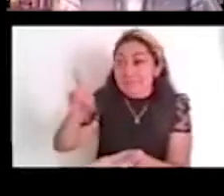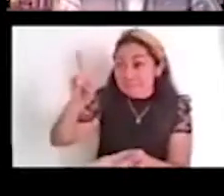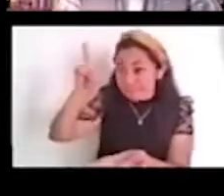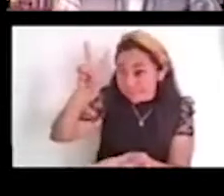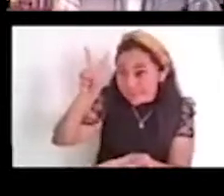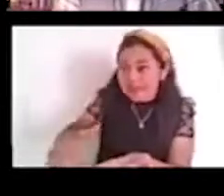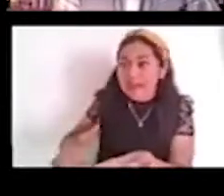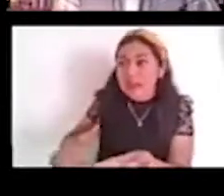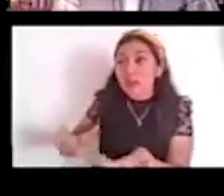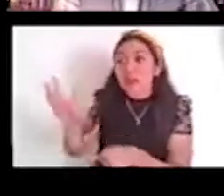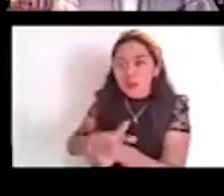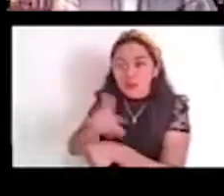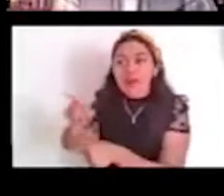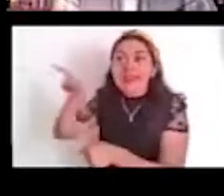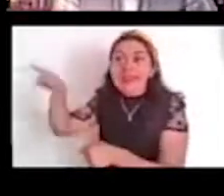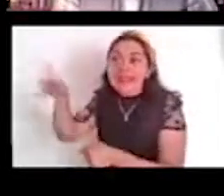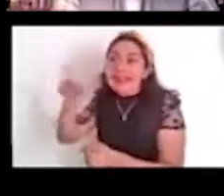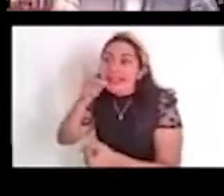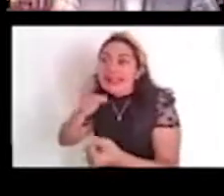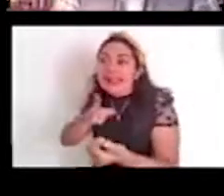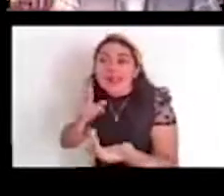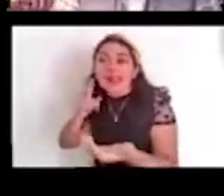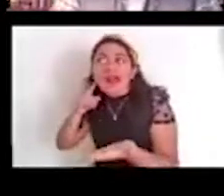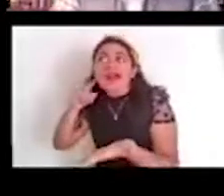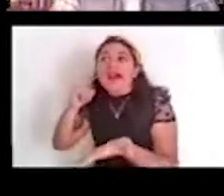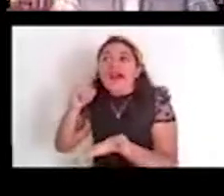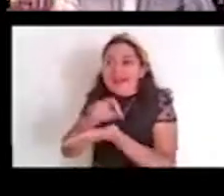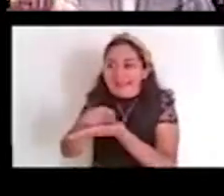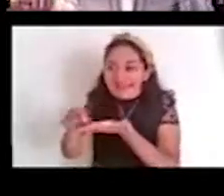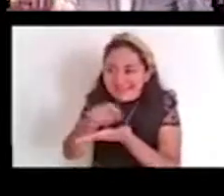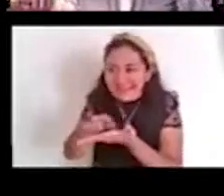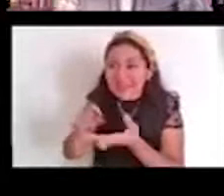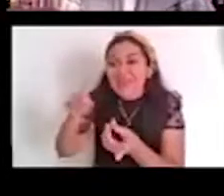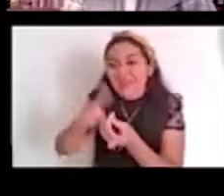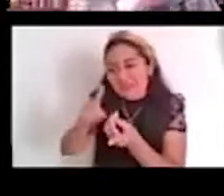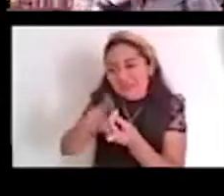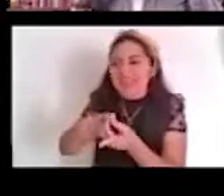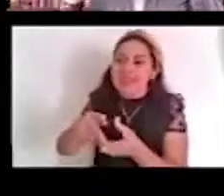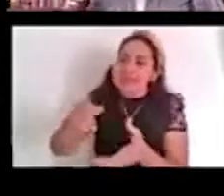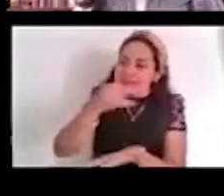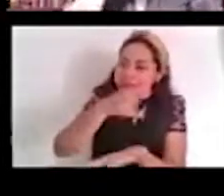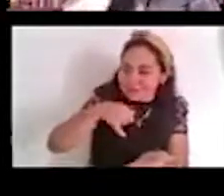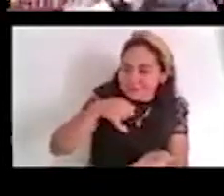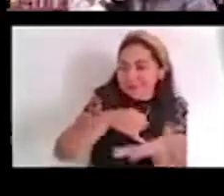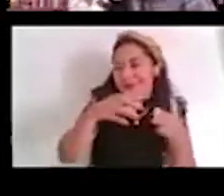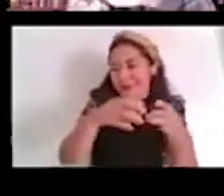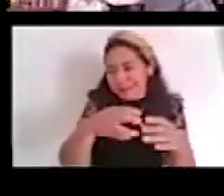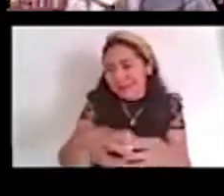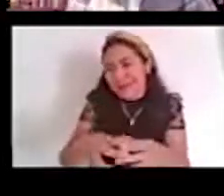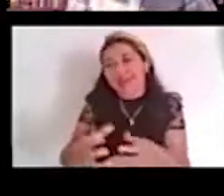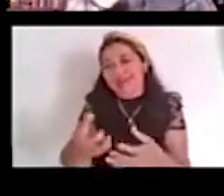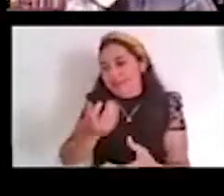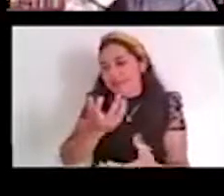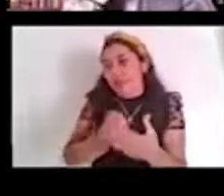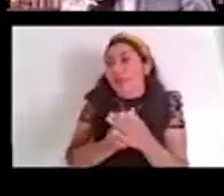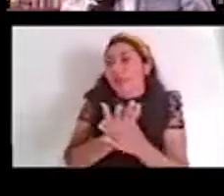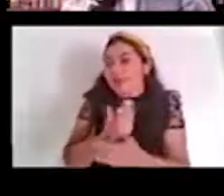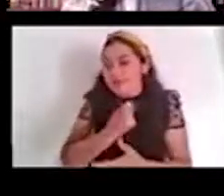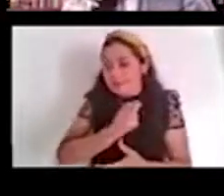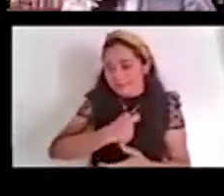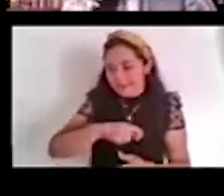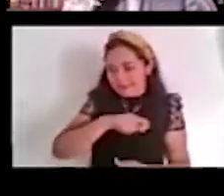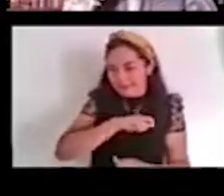de la Nueva España y las islas de Tierra Firme. Es como nacen luego en el reclamo de beneficios